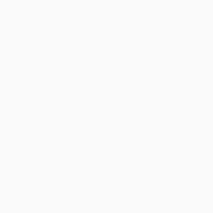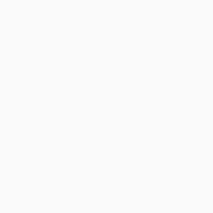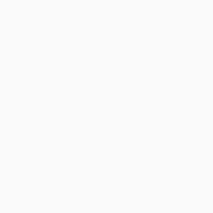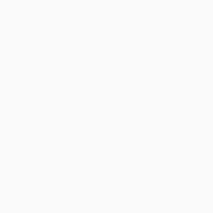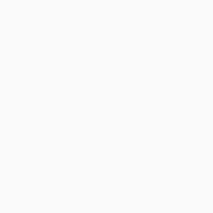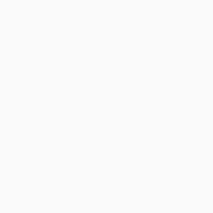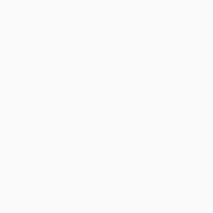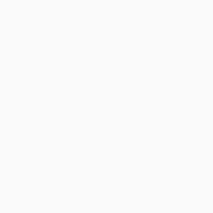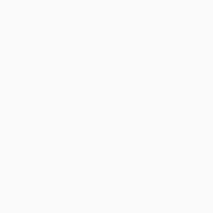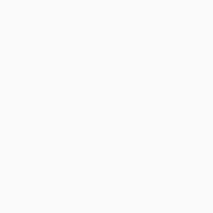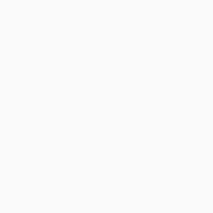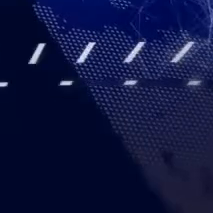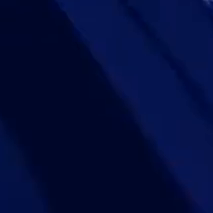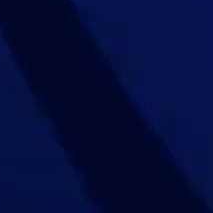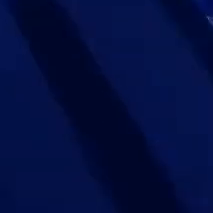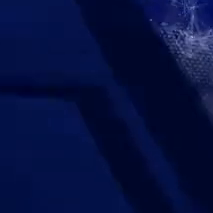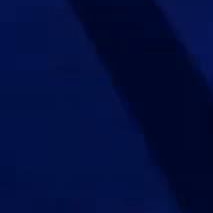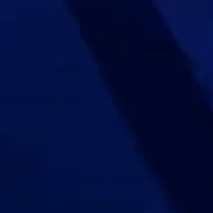Bermeja.